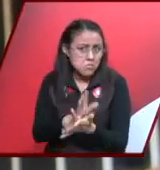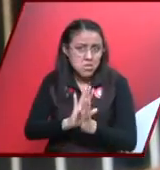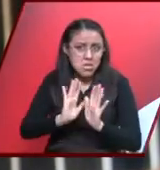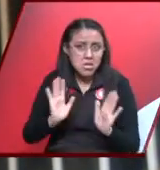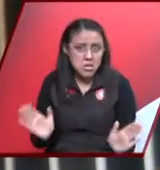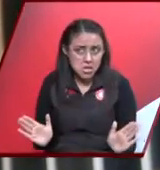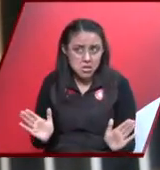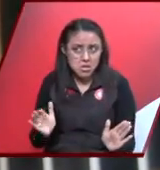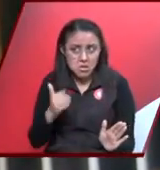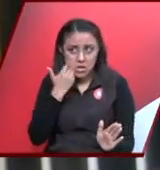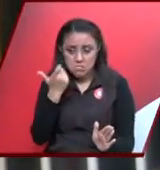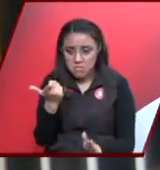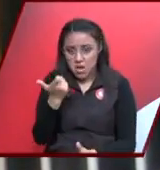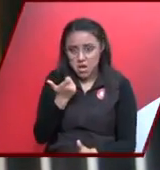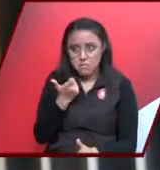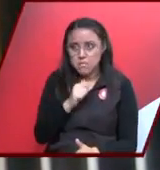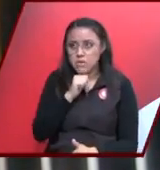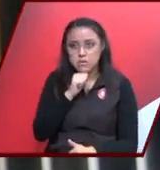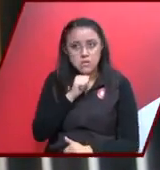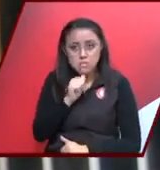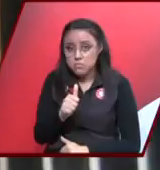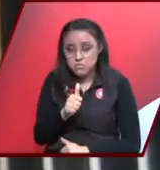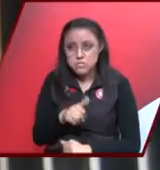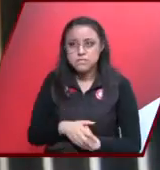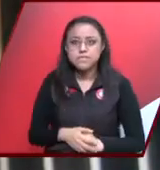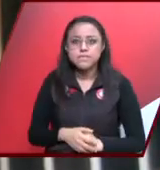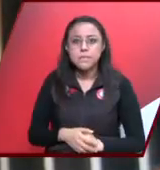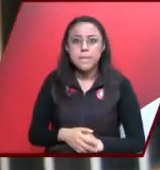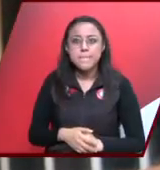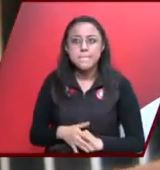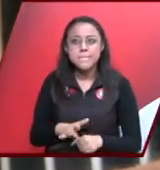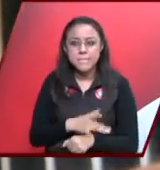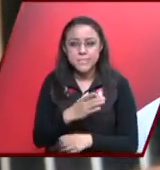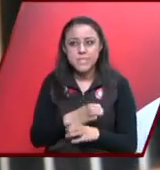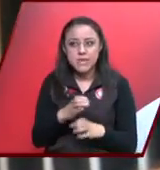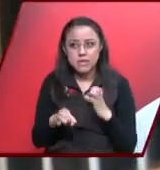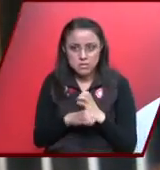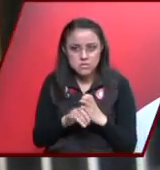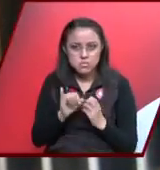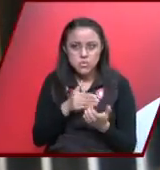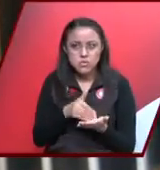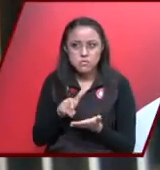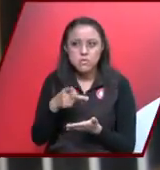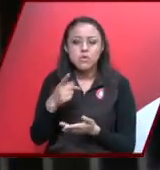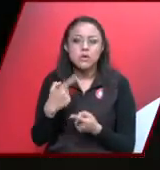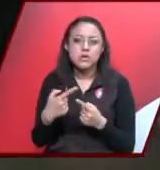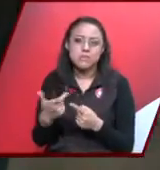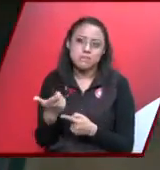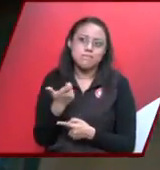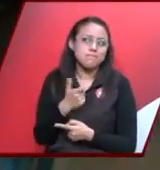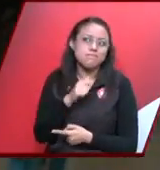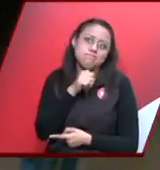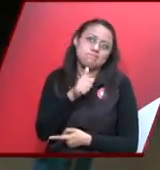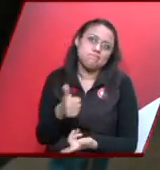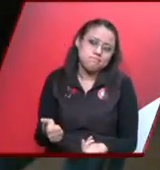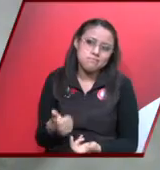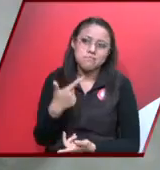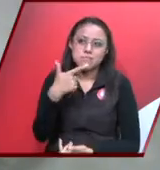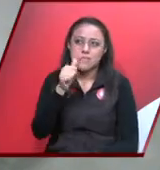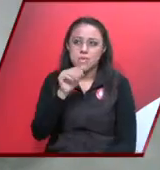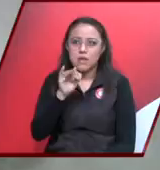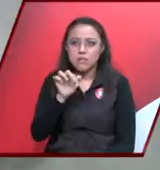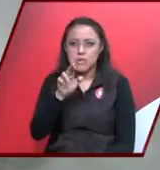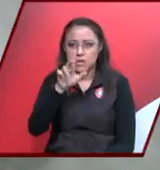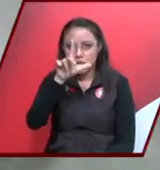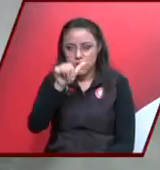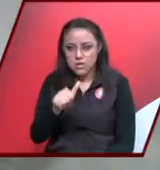único que quiero y que me pague. Porque pues puede sacar sus cosas, pero ¿quién me va a pagar a mí? Afirma que Gabriela